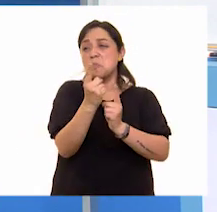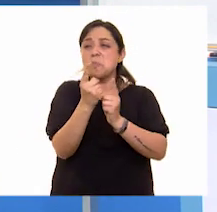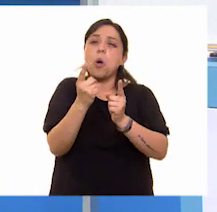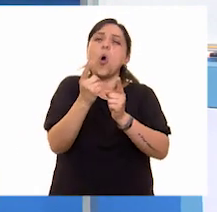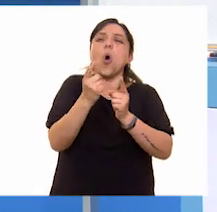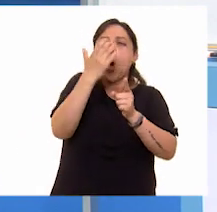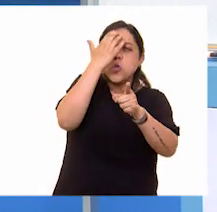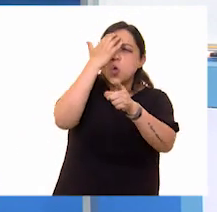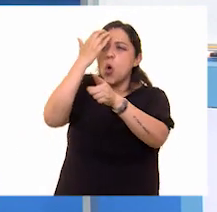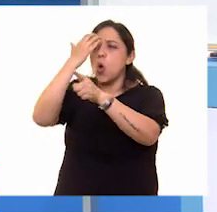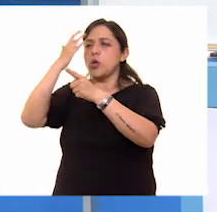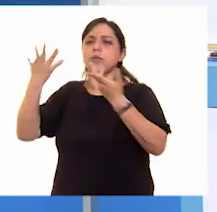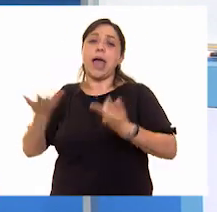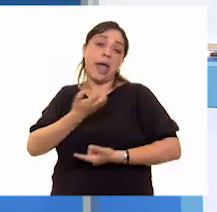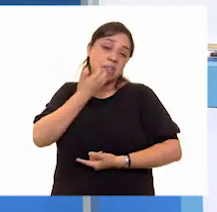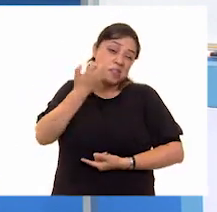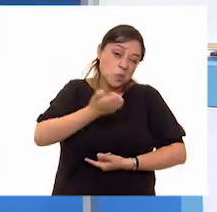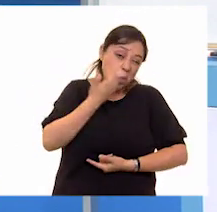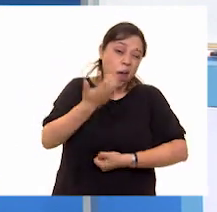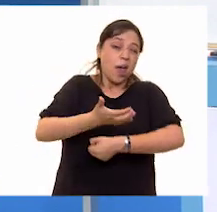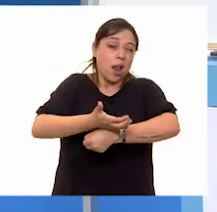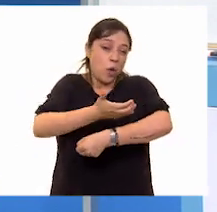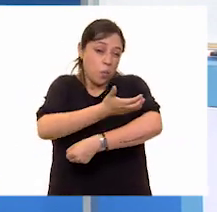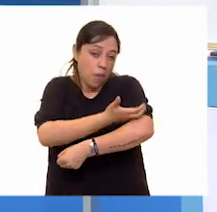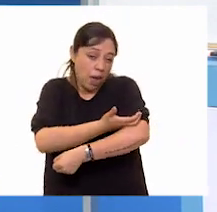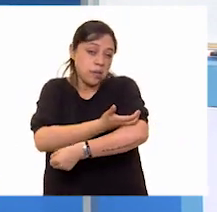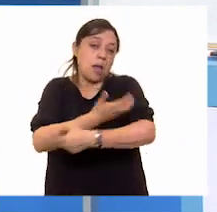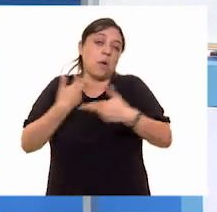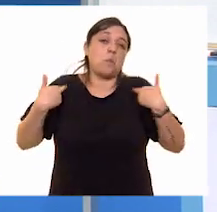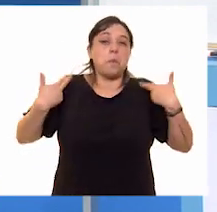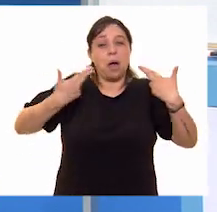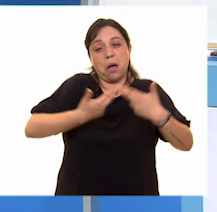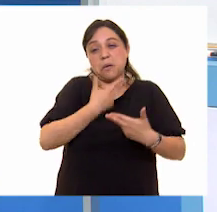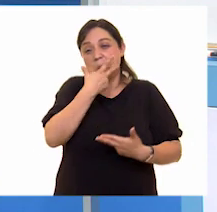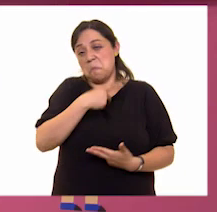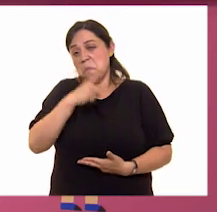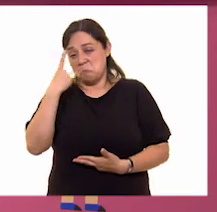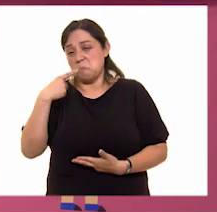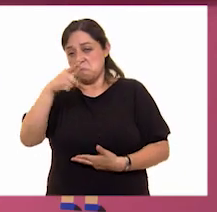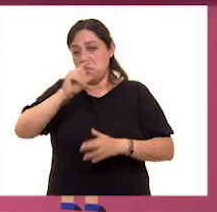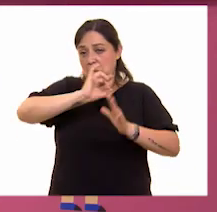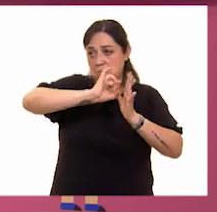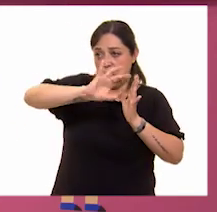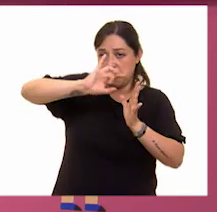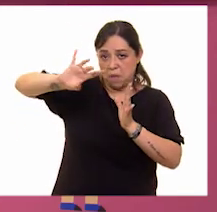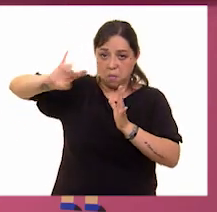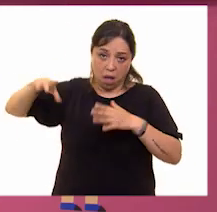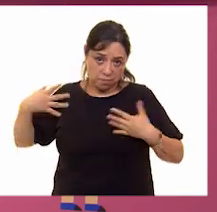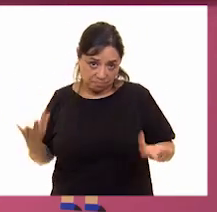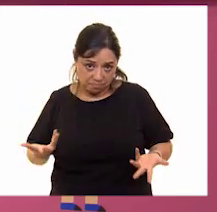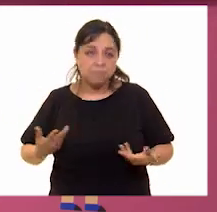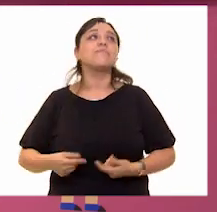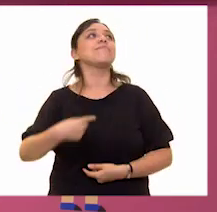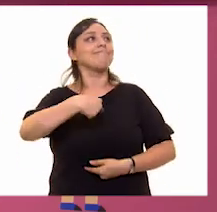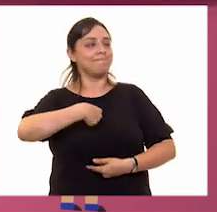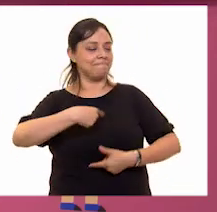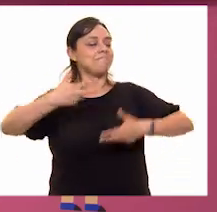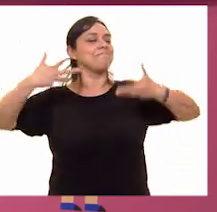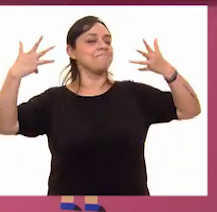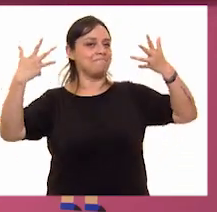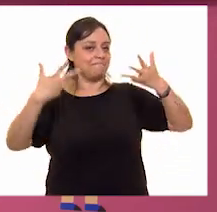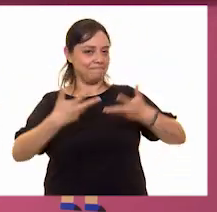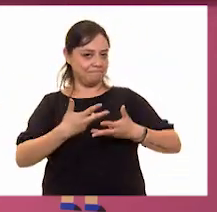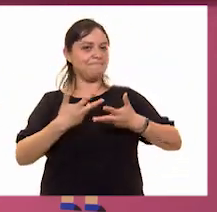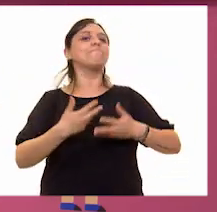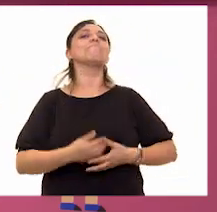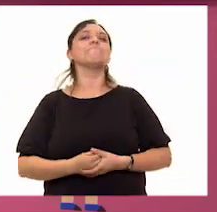compañeras y compañeros de la escuela, a su maestra o maestro. Sí, eso es lo que voy a hacer, lo primeritito que